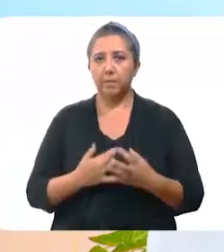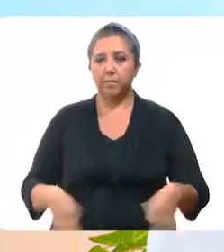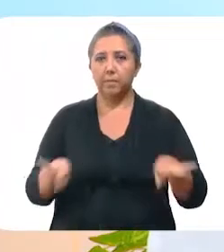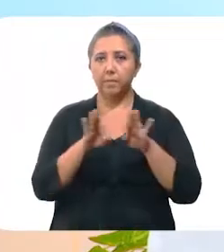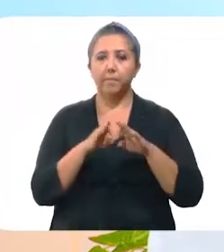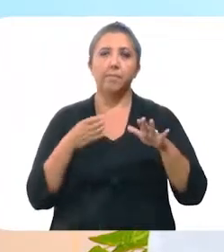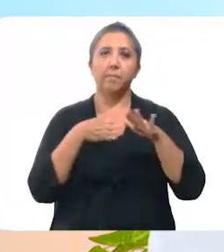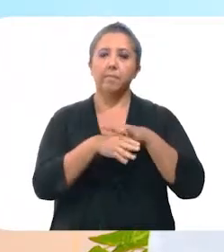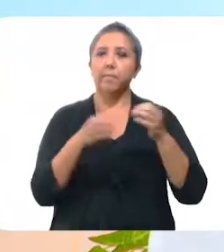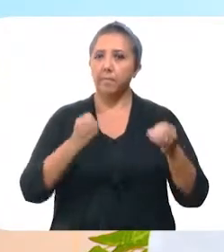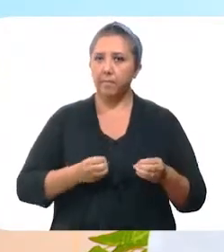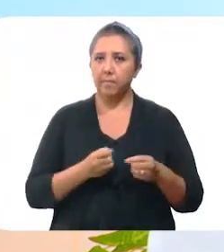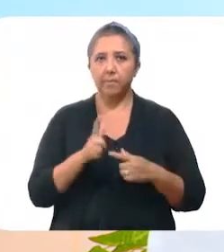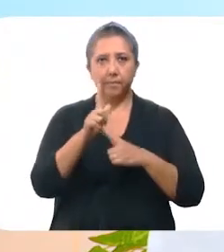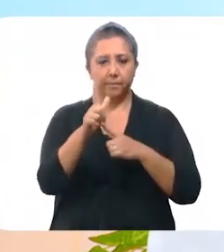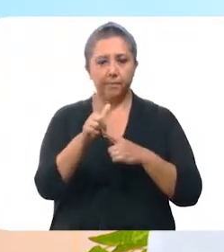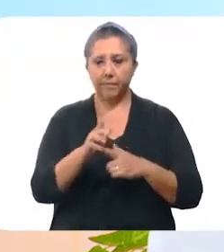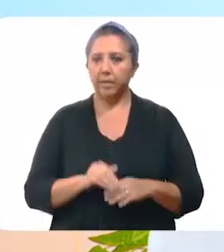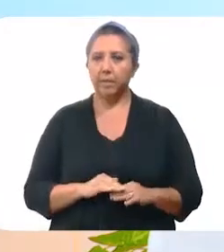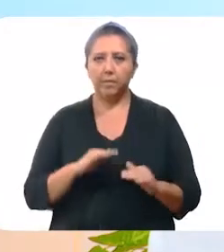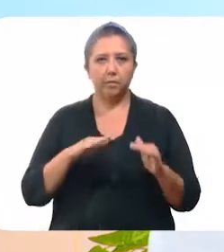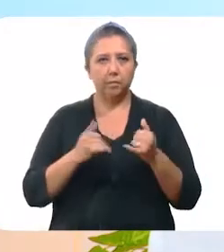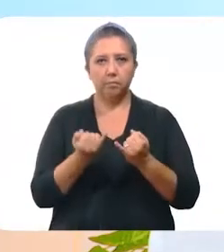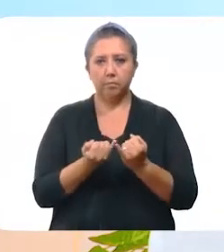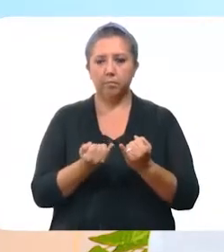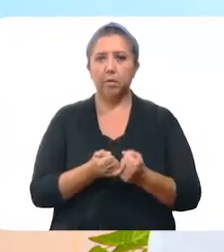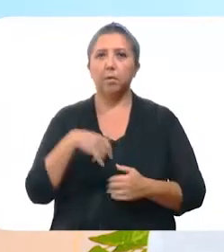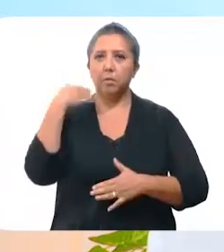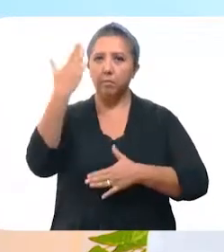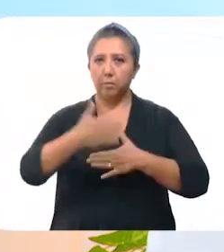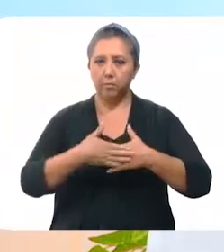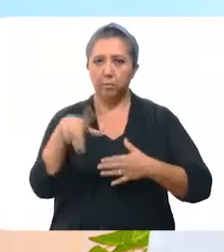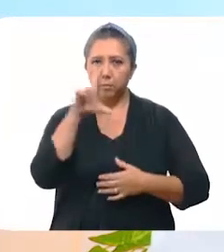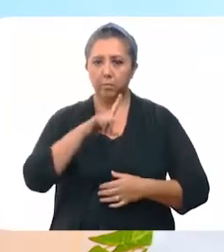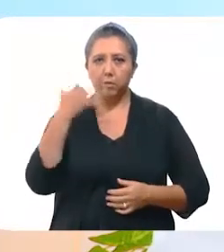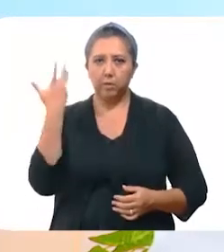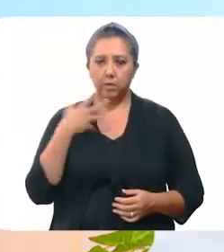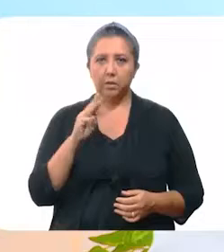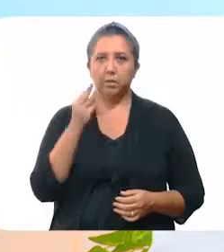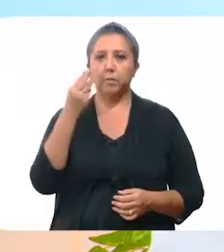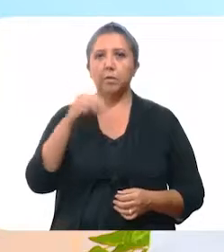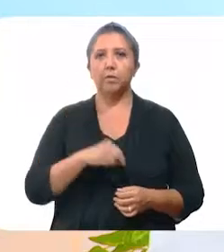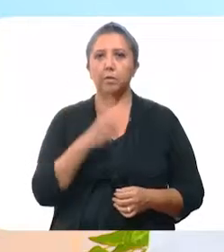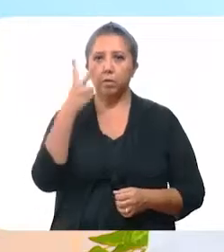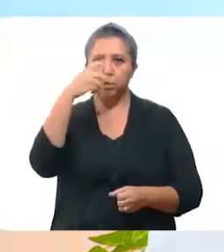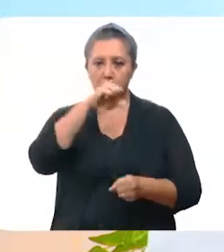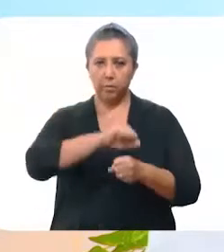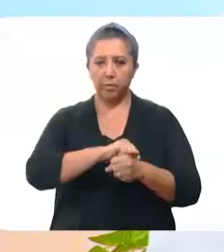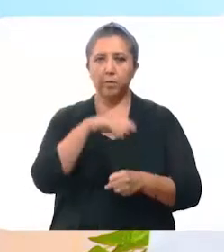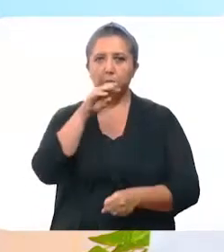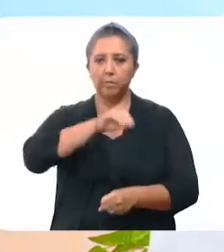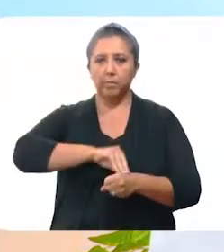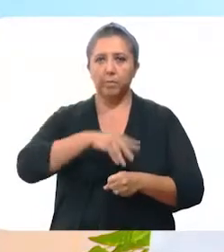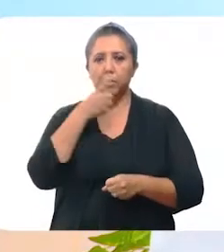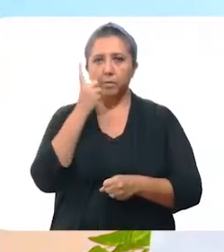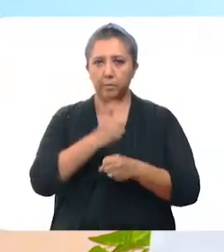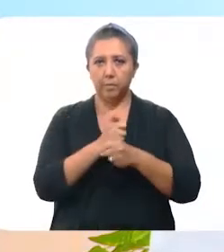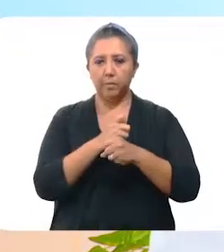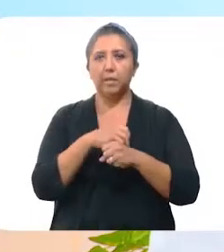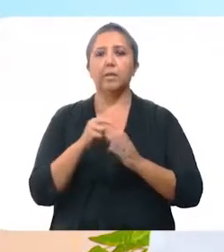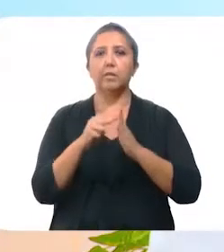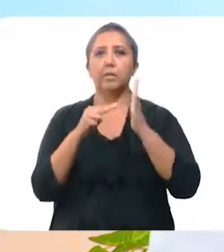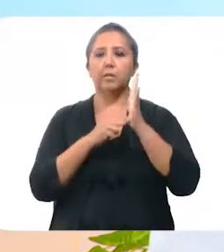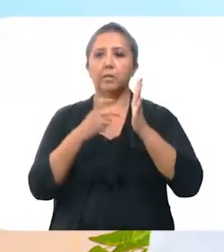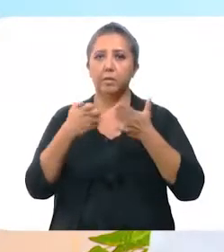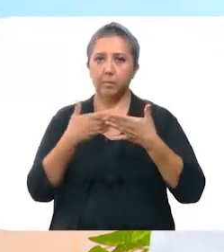relevantes de ingresos y ocupación se mantienen estables. El próximo lunes 10 de mayo se cumplirán 2 semanas de la implementación de las primeras